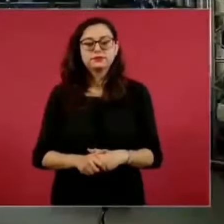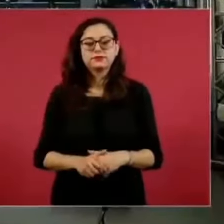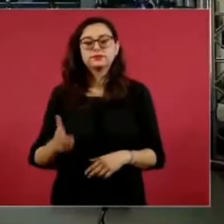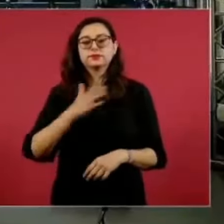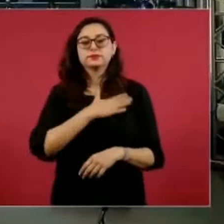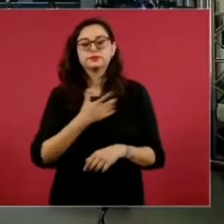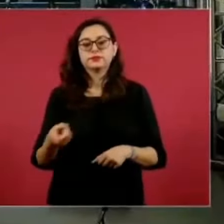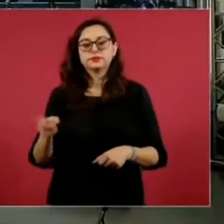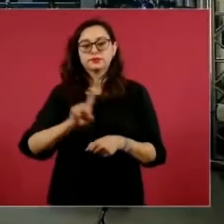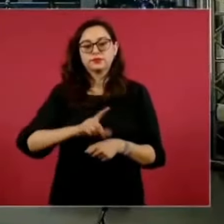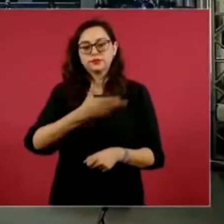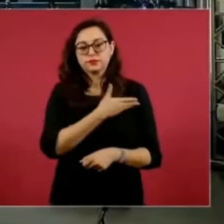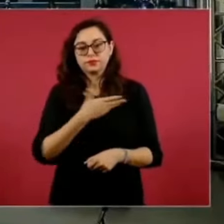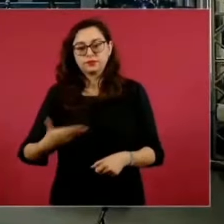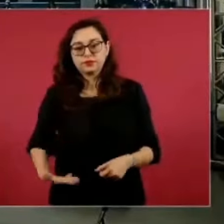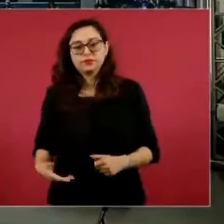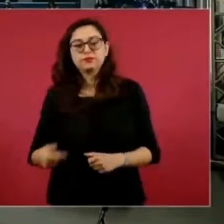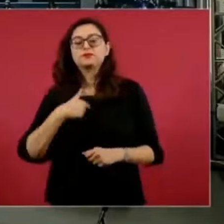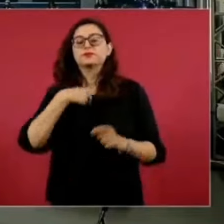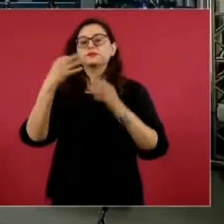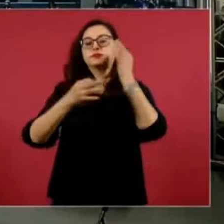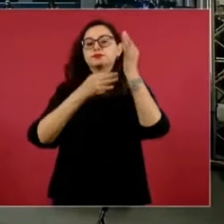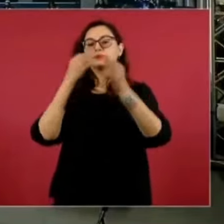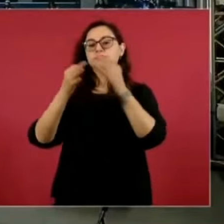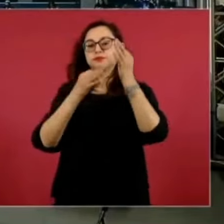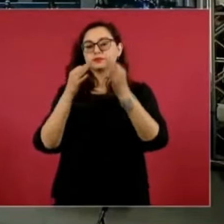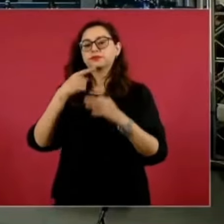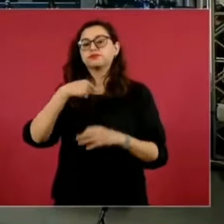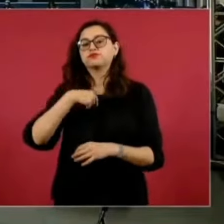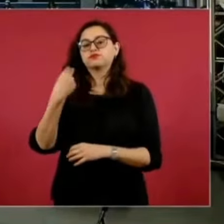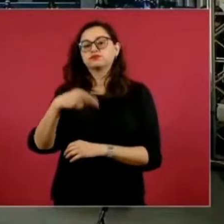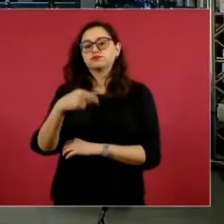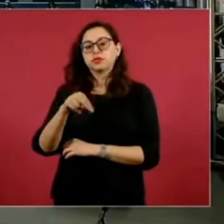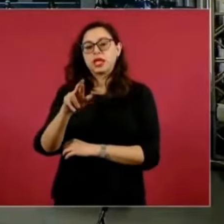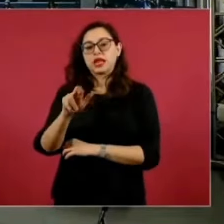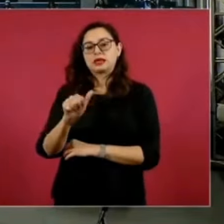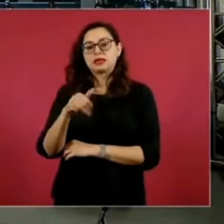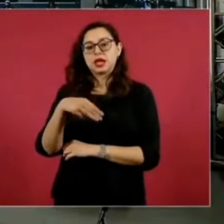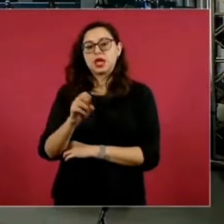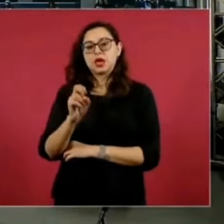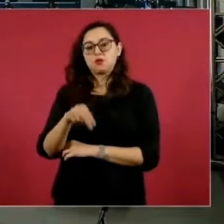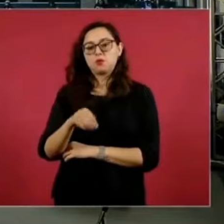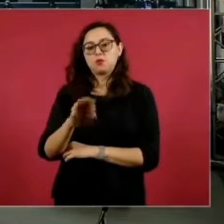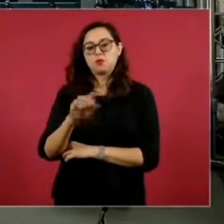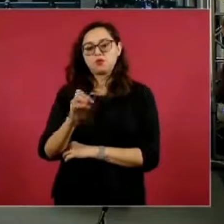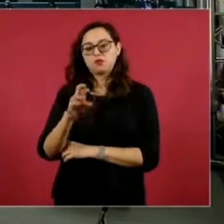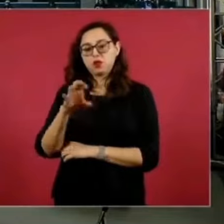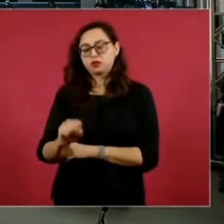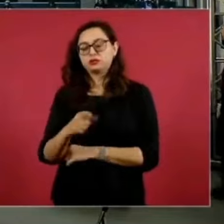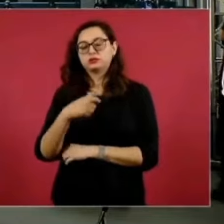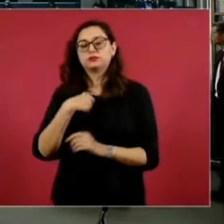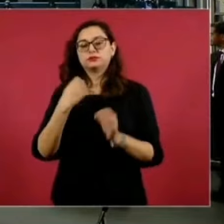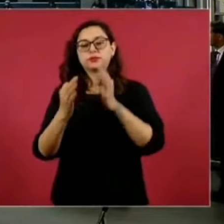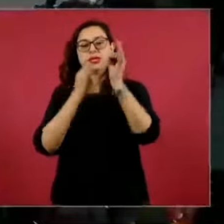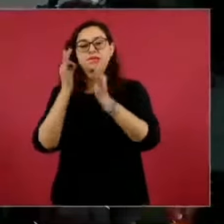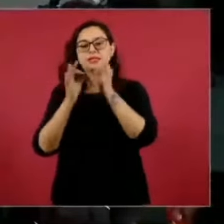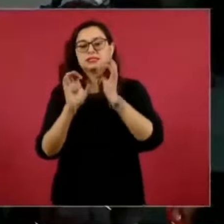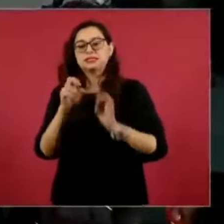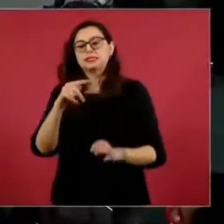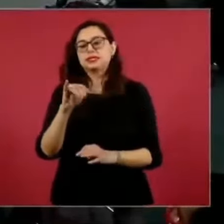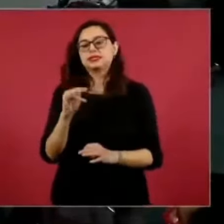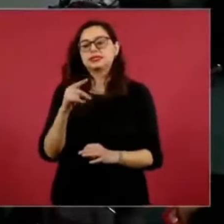muy buenos días presidente Ramón Flores Buenos días funcionarios que lo acompañan del sentinal informan de humanoid de